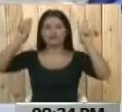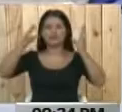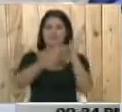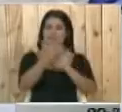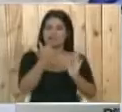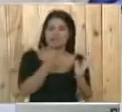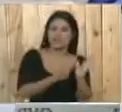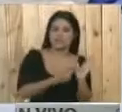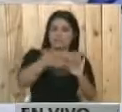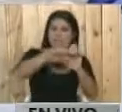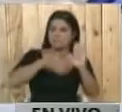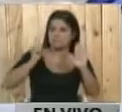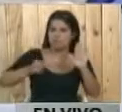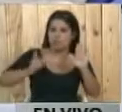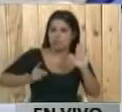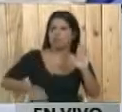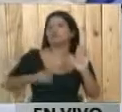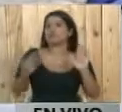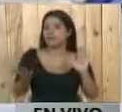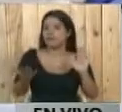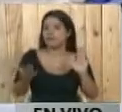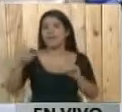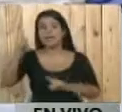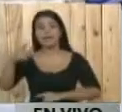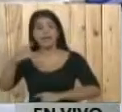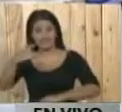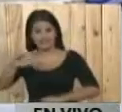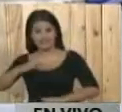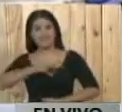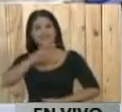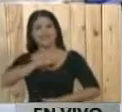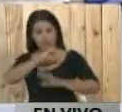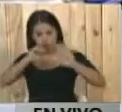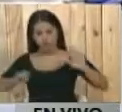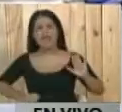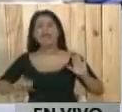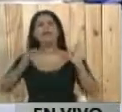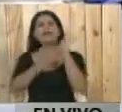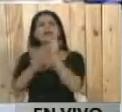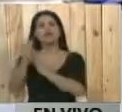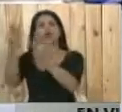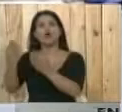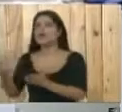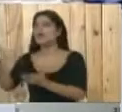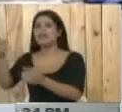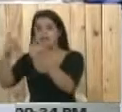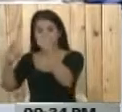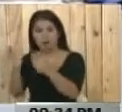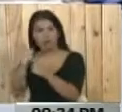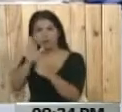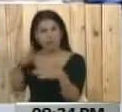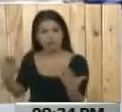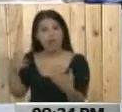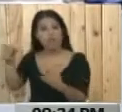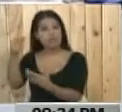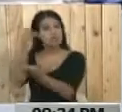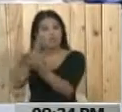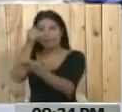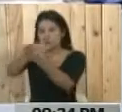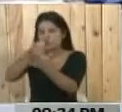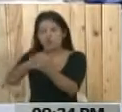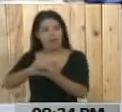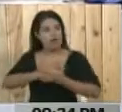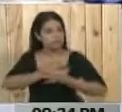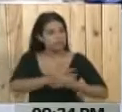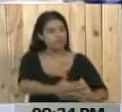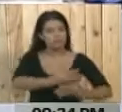¿Qué nos dice el ejemplo que dejó nuestro Señor Jesucristo? La lucha por los demás, la solidaridad, el compartir,